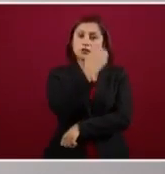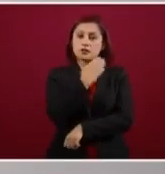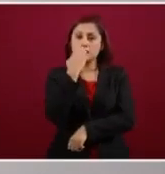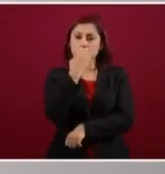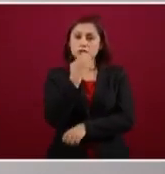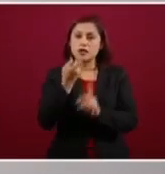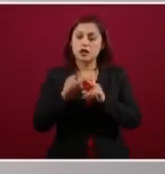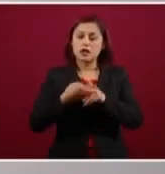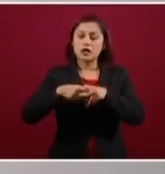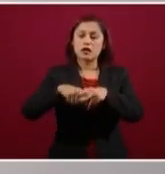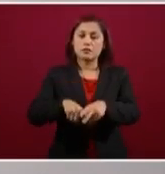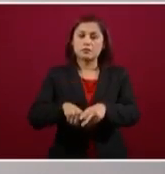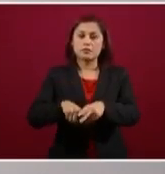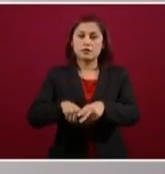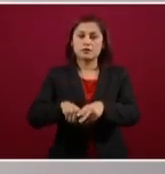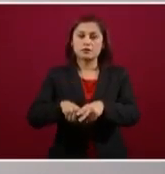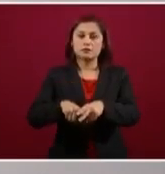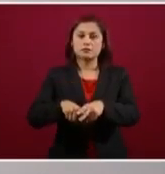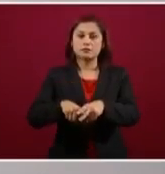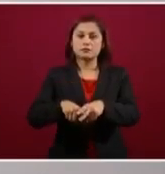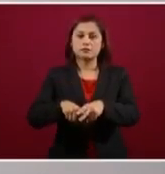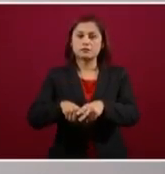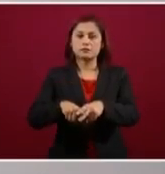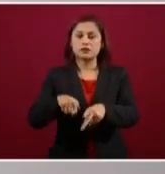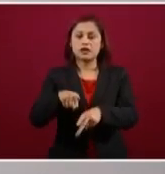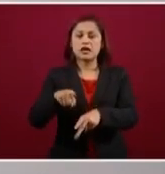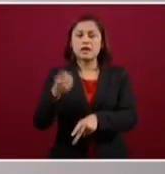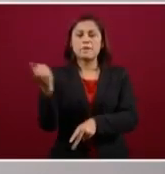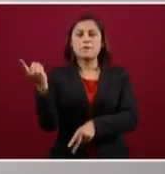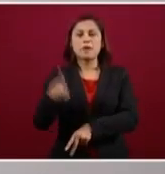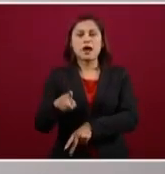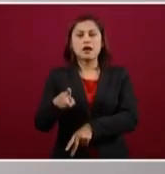se le aplauda al presidente,